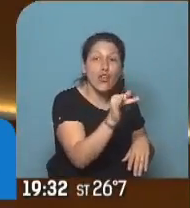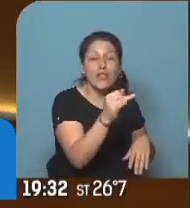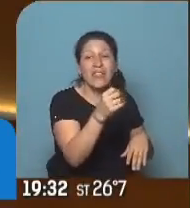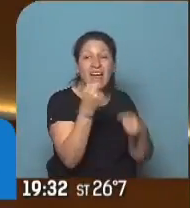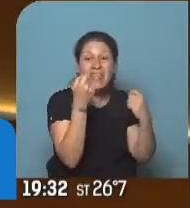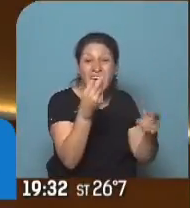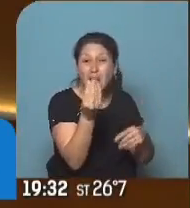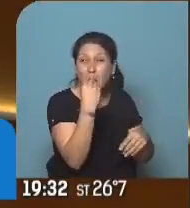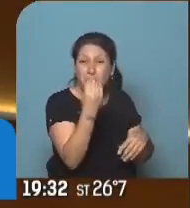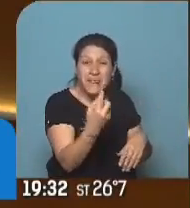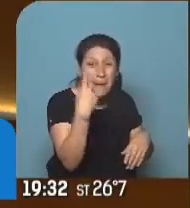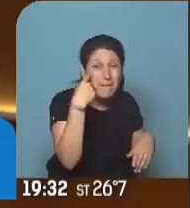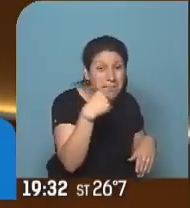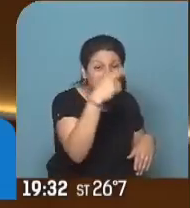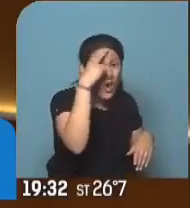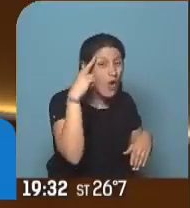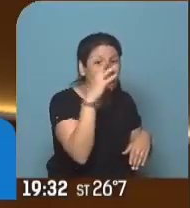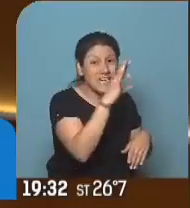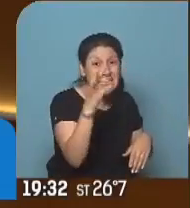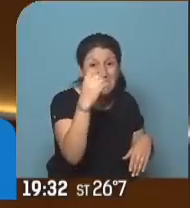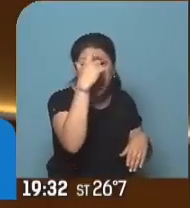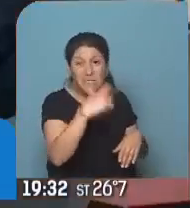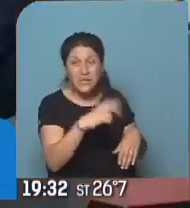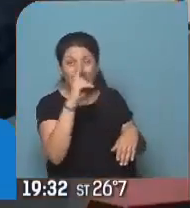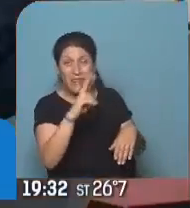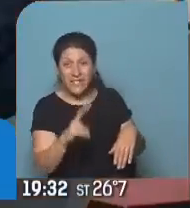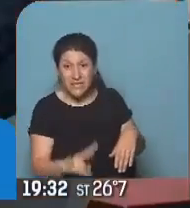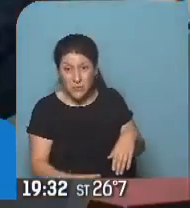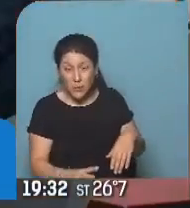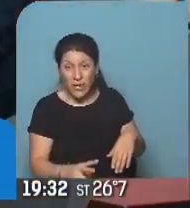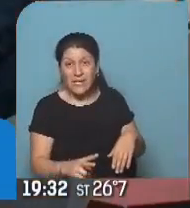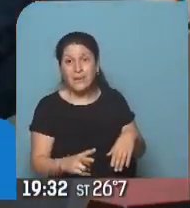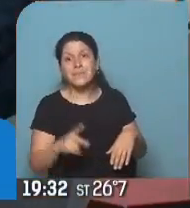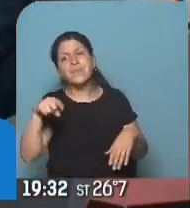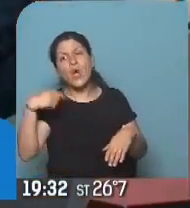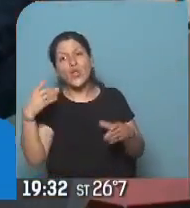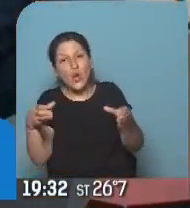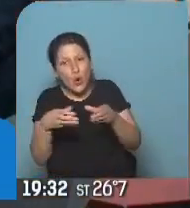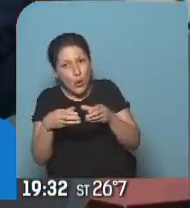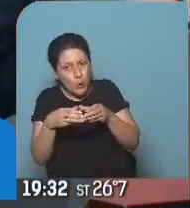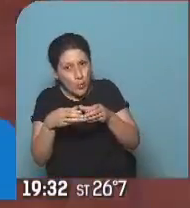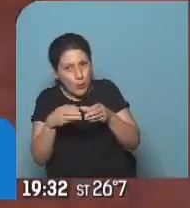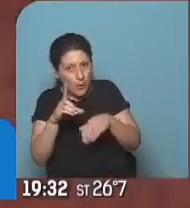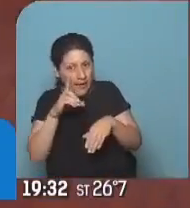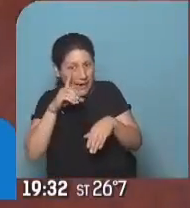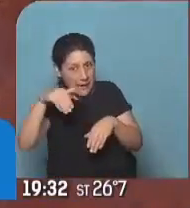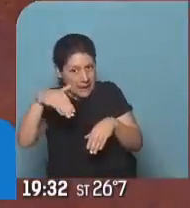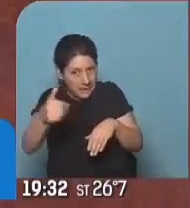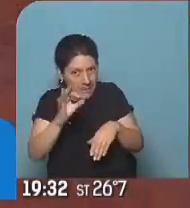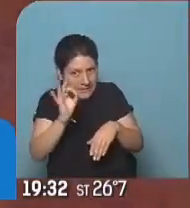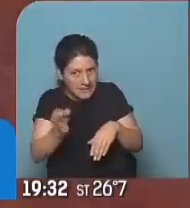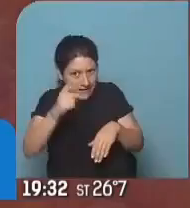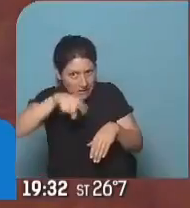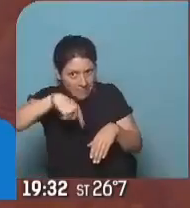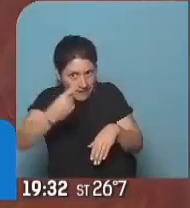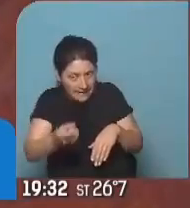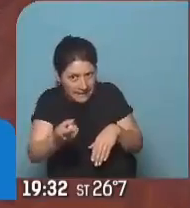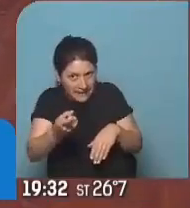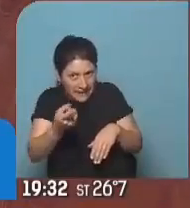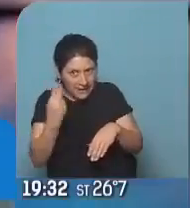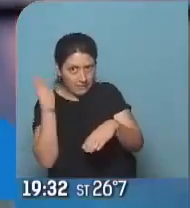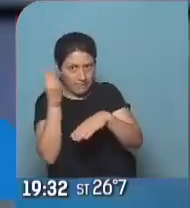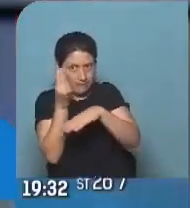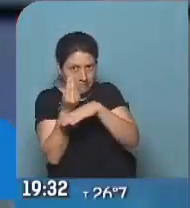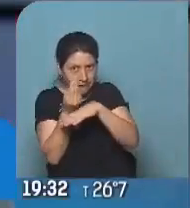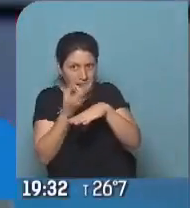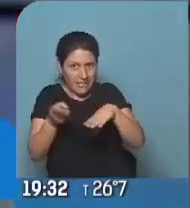a alimentarse y a volver a su país. El Grupo de Lima, además de desconocer que mañana asume Nicolás Maduro como presidente de Venezuela